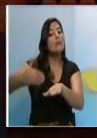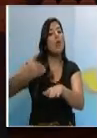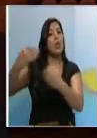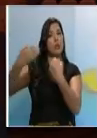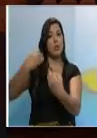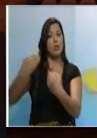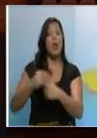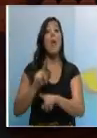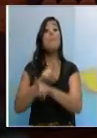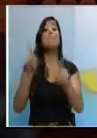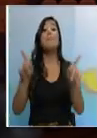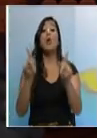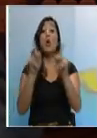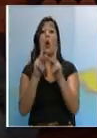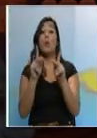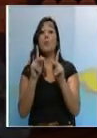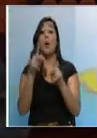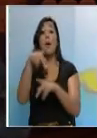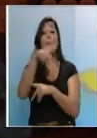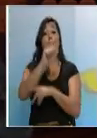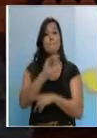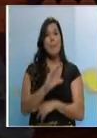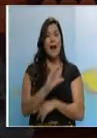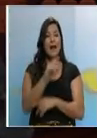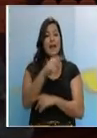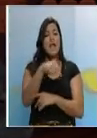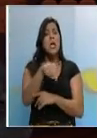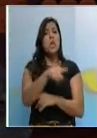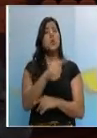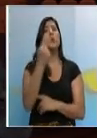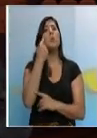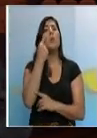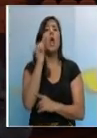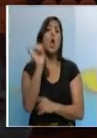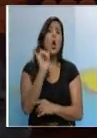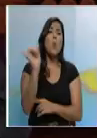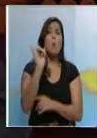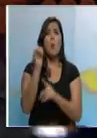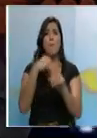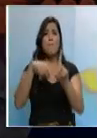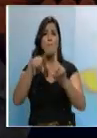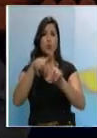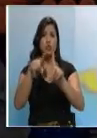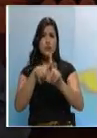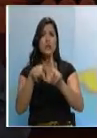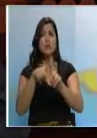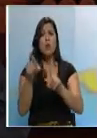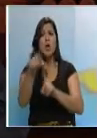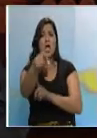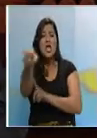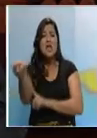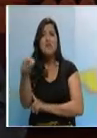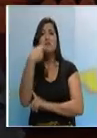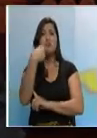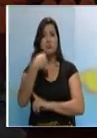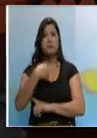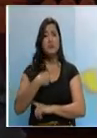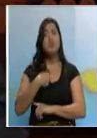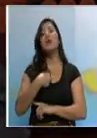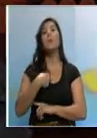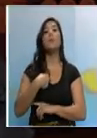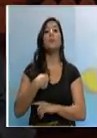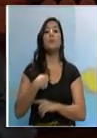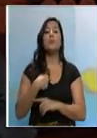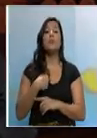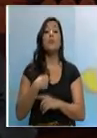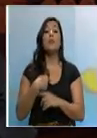fracción de gobierno observan más bien como muy positivo que se plantee esta necesidad que ahora es Liberación